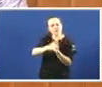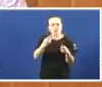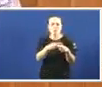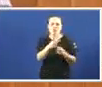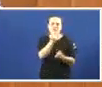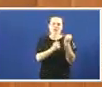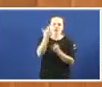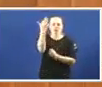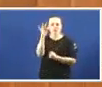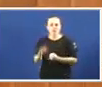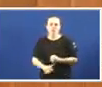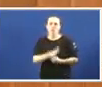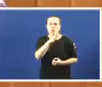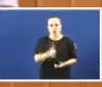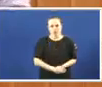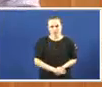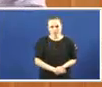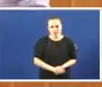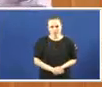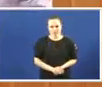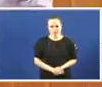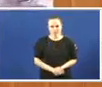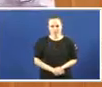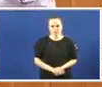e orzamentaria que fai.